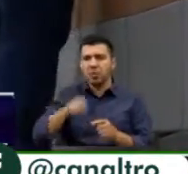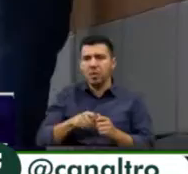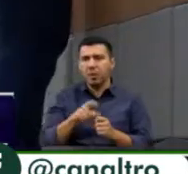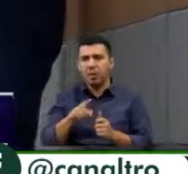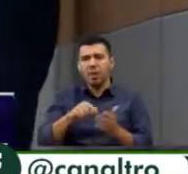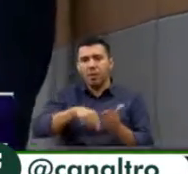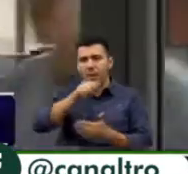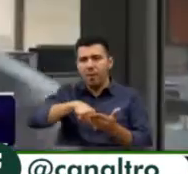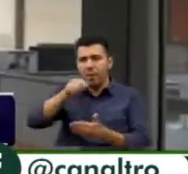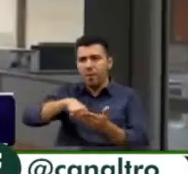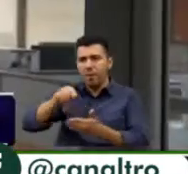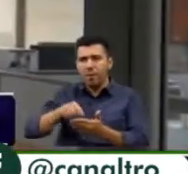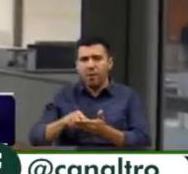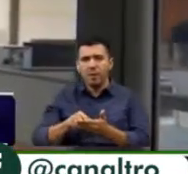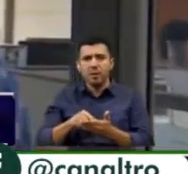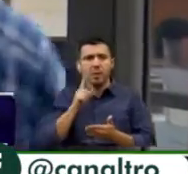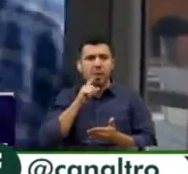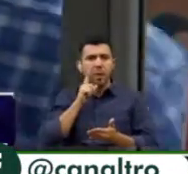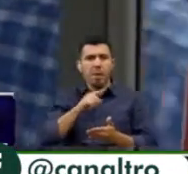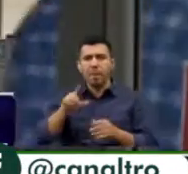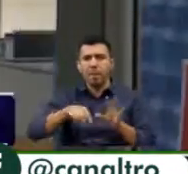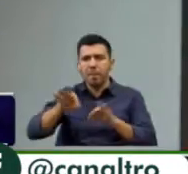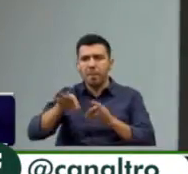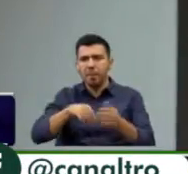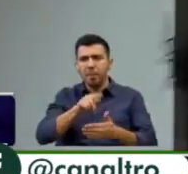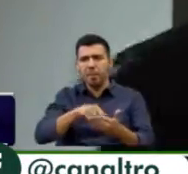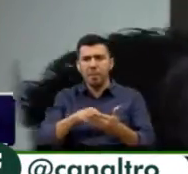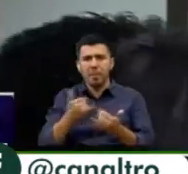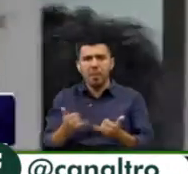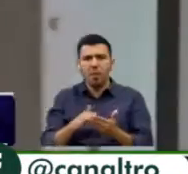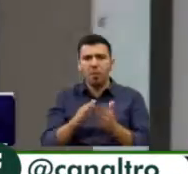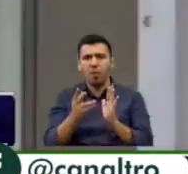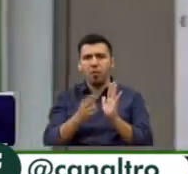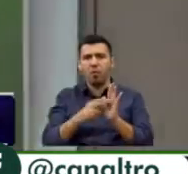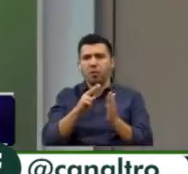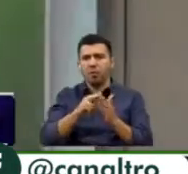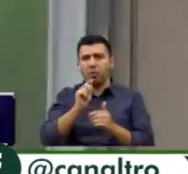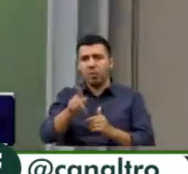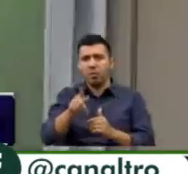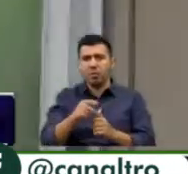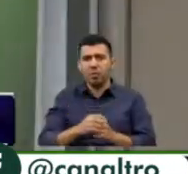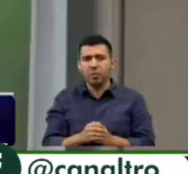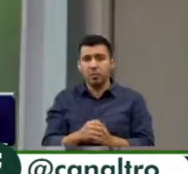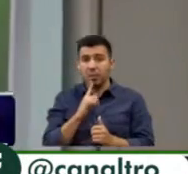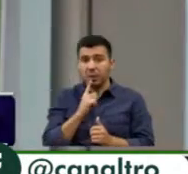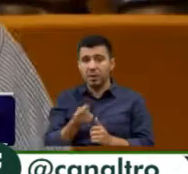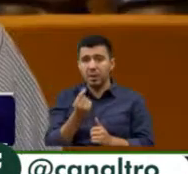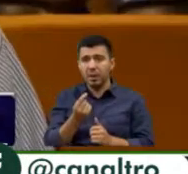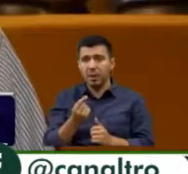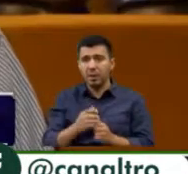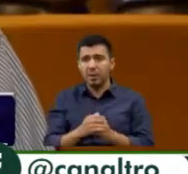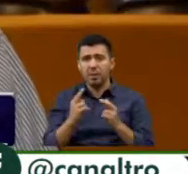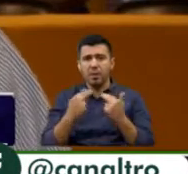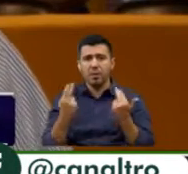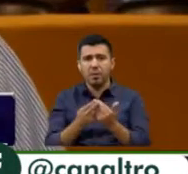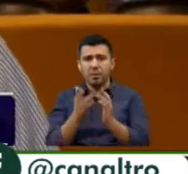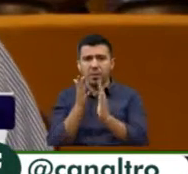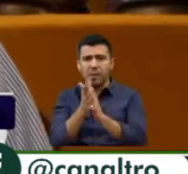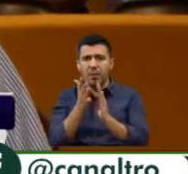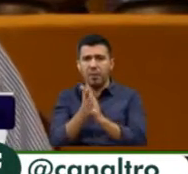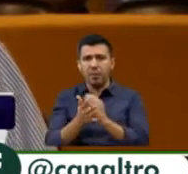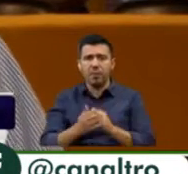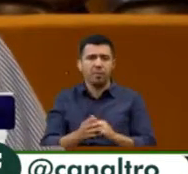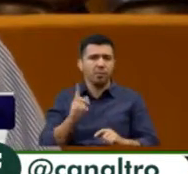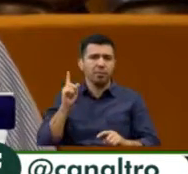empleados en protesta como si fueran notificaciones eso realmente es un delito porque nosotros venimos a una reunión informativa y no